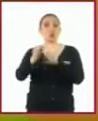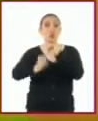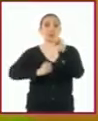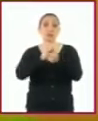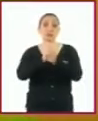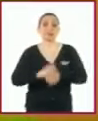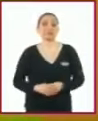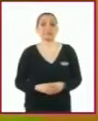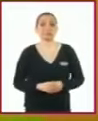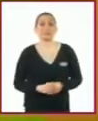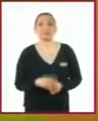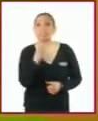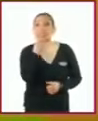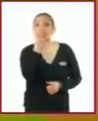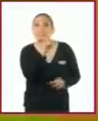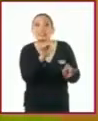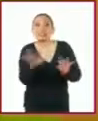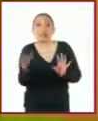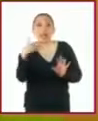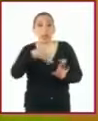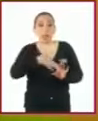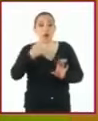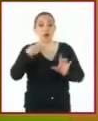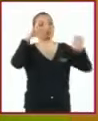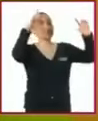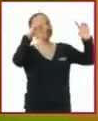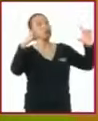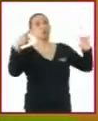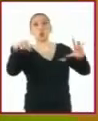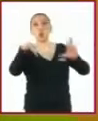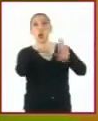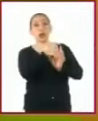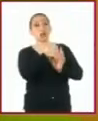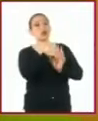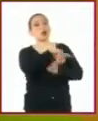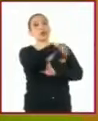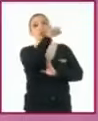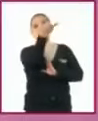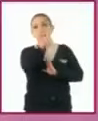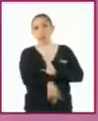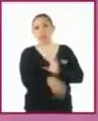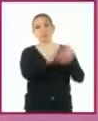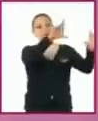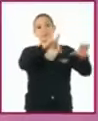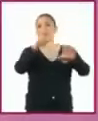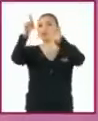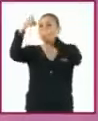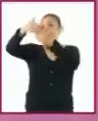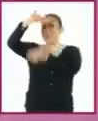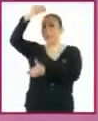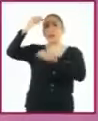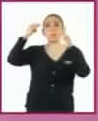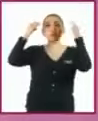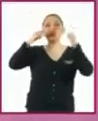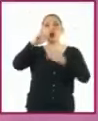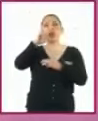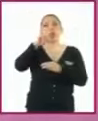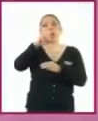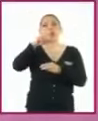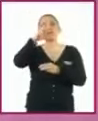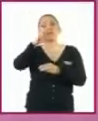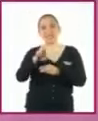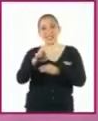años. Dicen que Napoleón la tenía colgada en su recámara. Después fue puesta en una pared del Museo del Louvre y